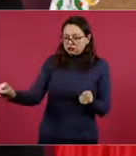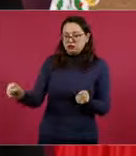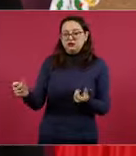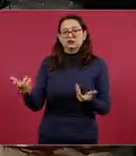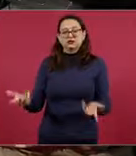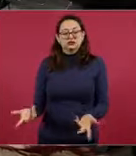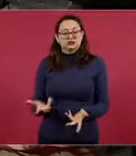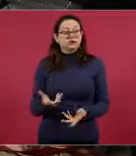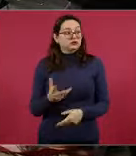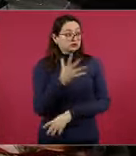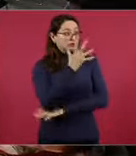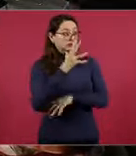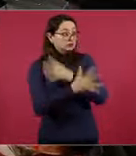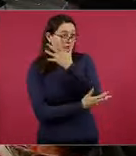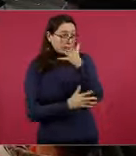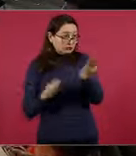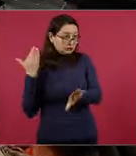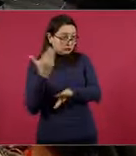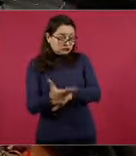están destruyendo la ambiente. Sí, y